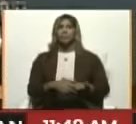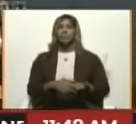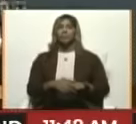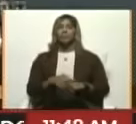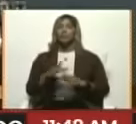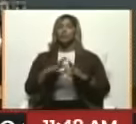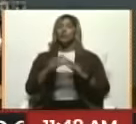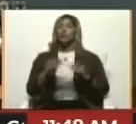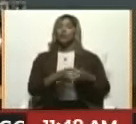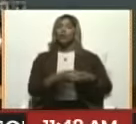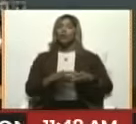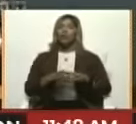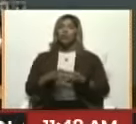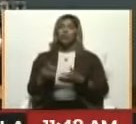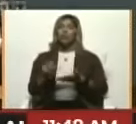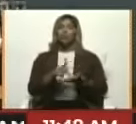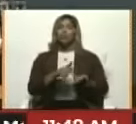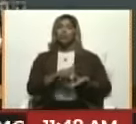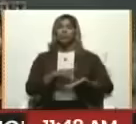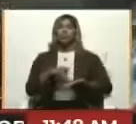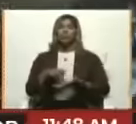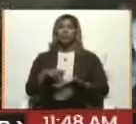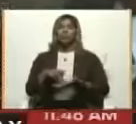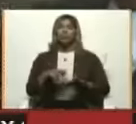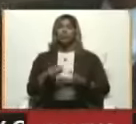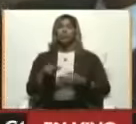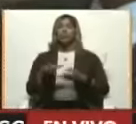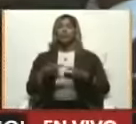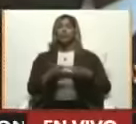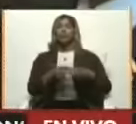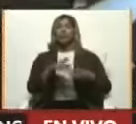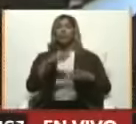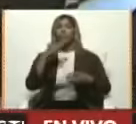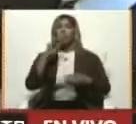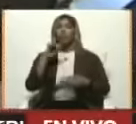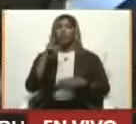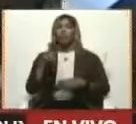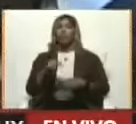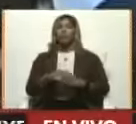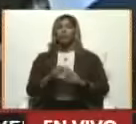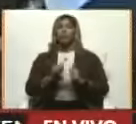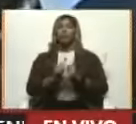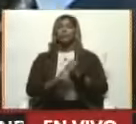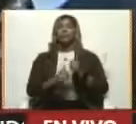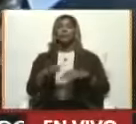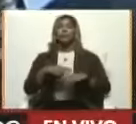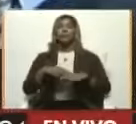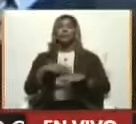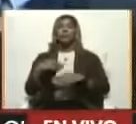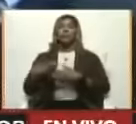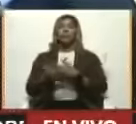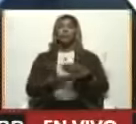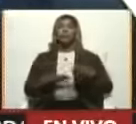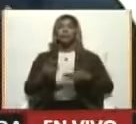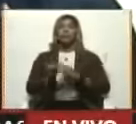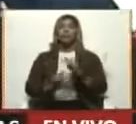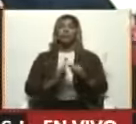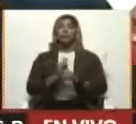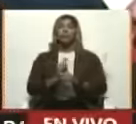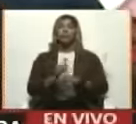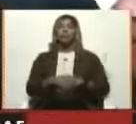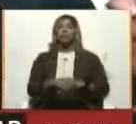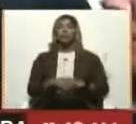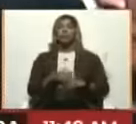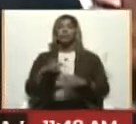todo el equipo que acompaña a Yamila en esta actividad. Igualmente está el viceministro de Relaciones Exteriores